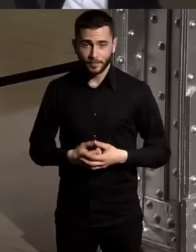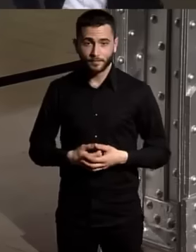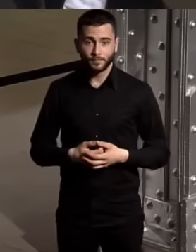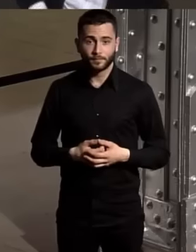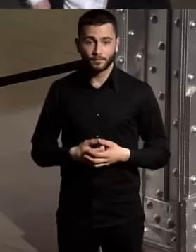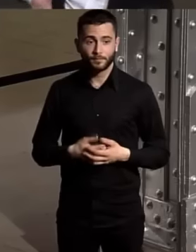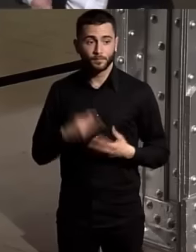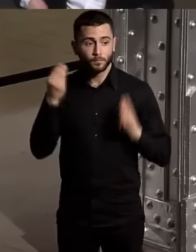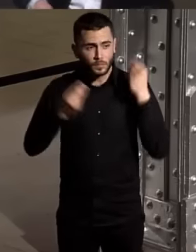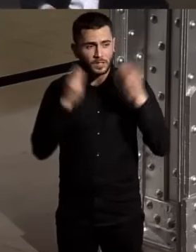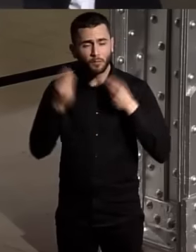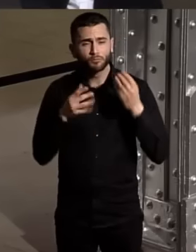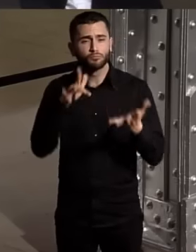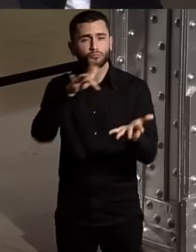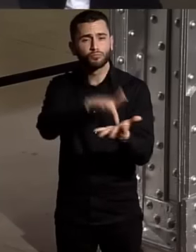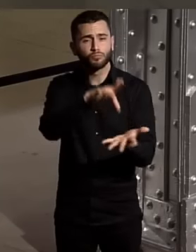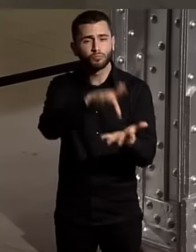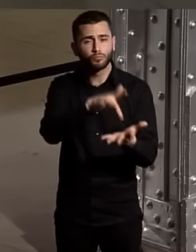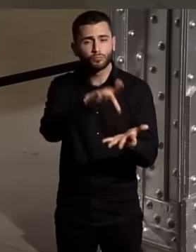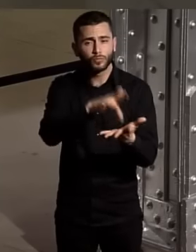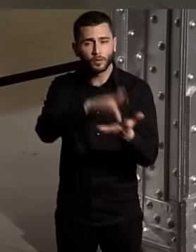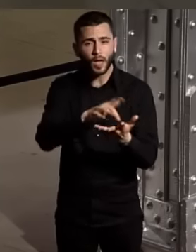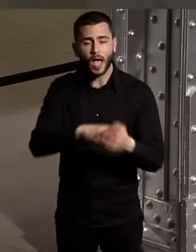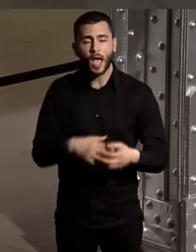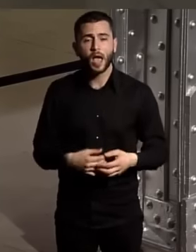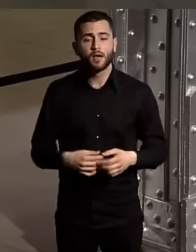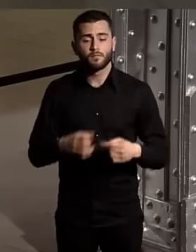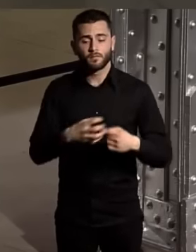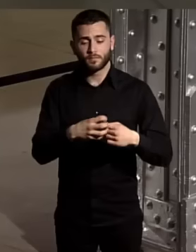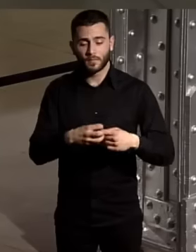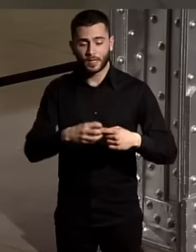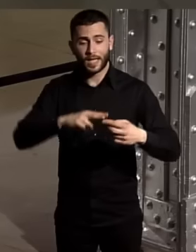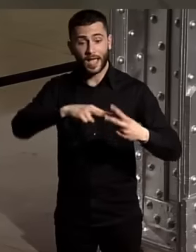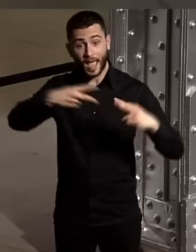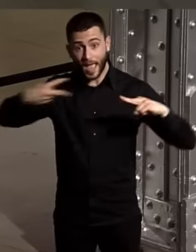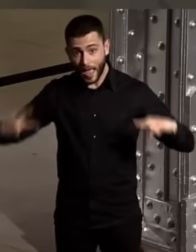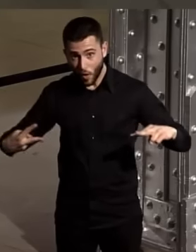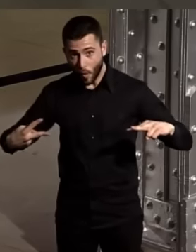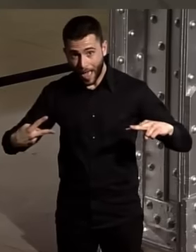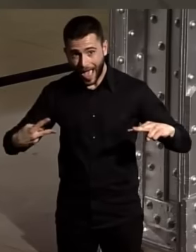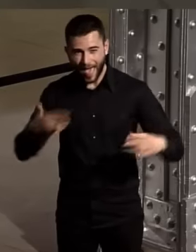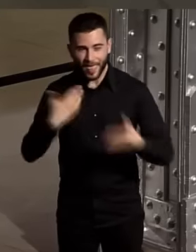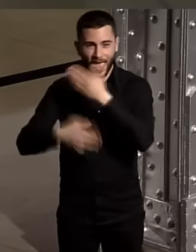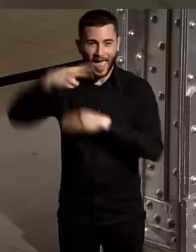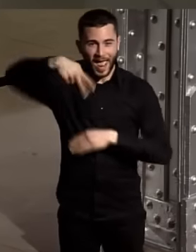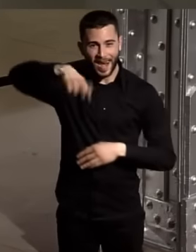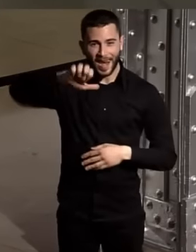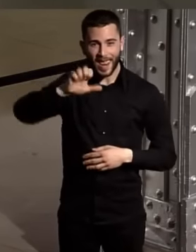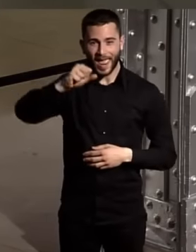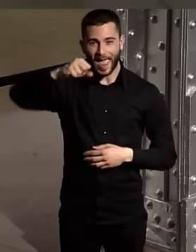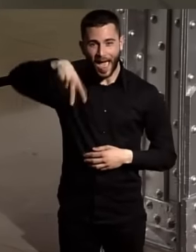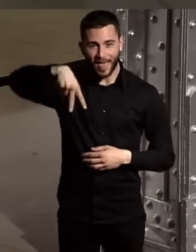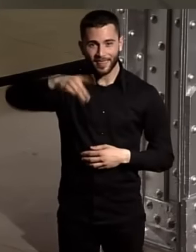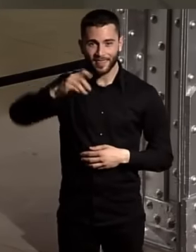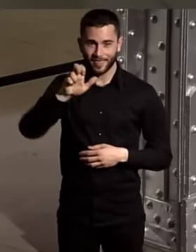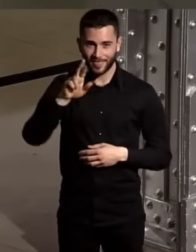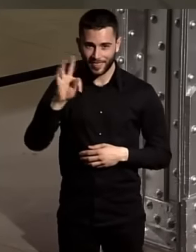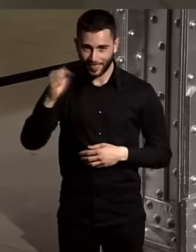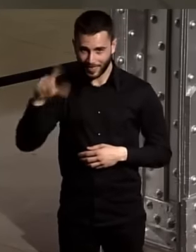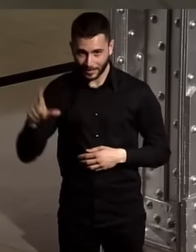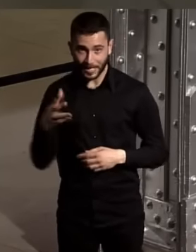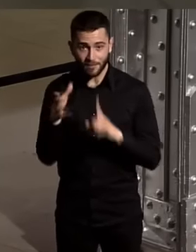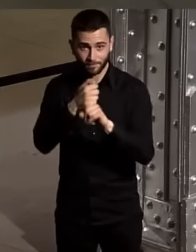impensable que algún día pudiéramos tener el genoma completo de varios neandertales el genoma entero era impensable que podíamos tener el genoma entero de